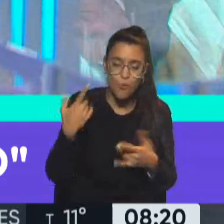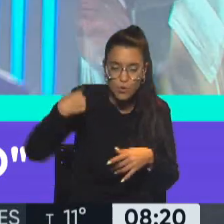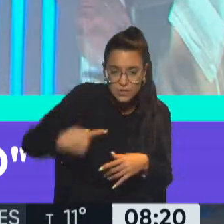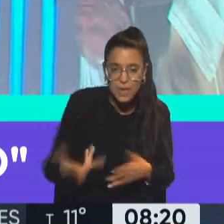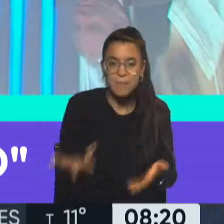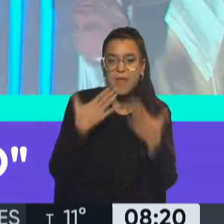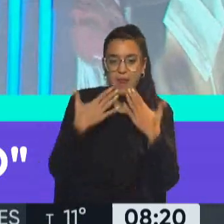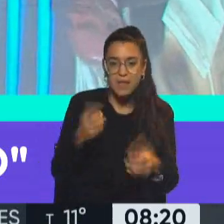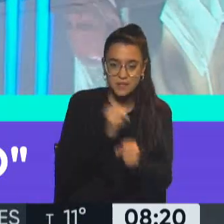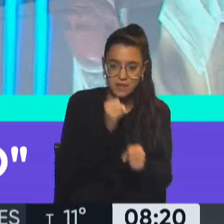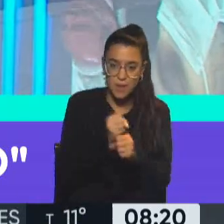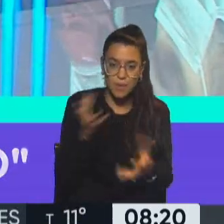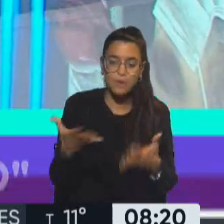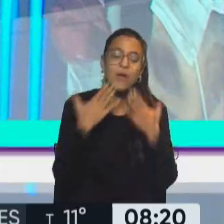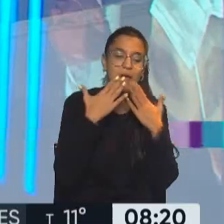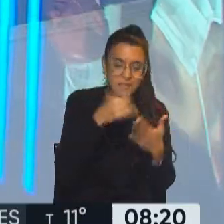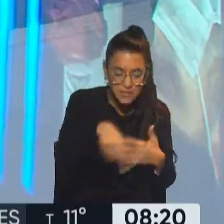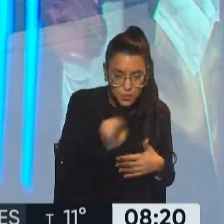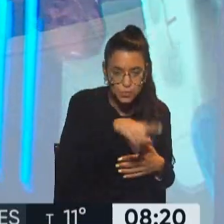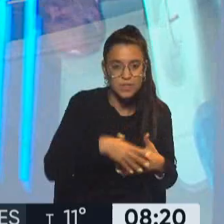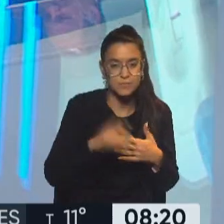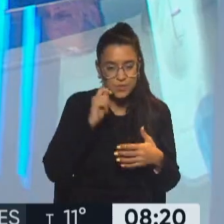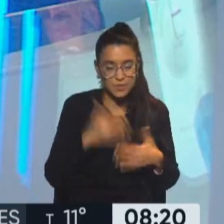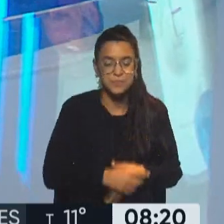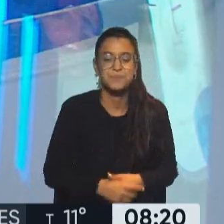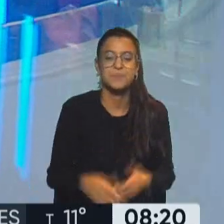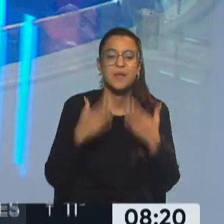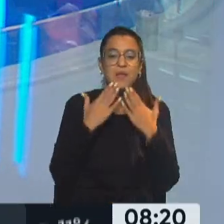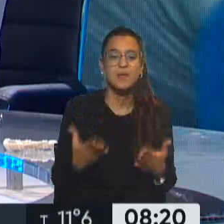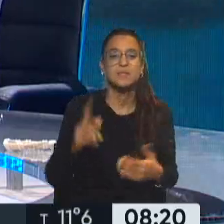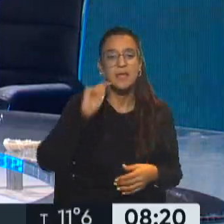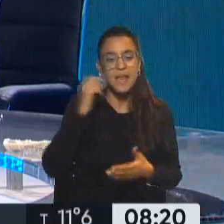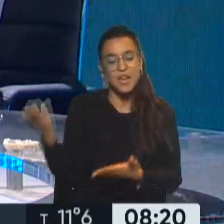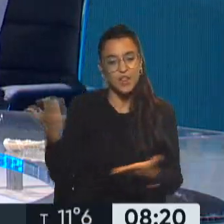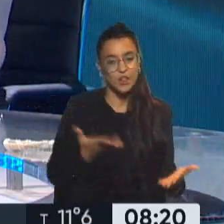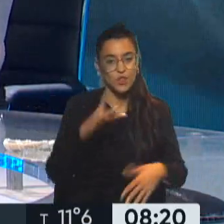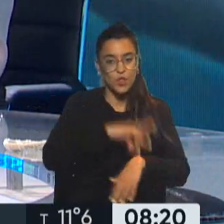por el laburo que están haciendo. Bueno, muchas gracias a ustedes. Un placer. Muchas gracias. Un gusto tenerlo aquí al doctor Docena. Y